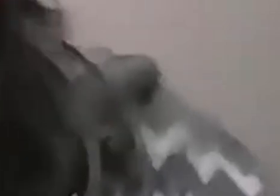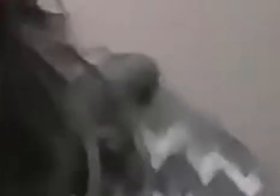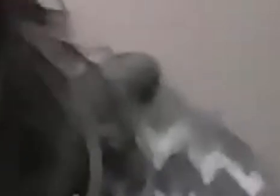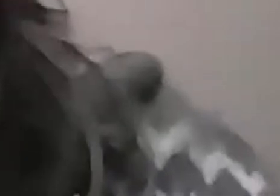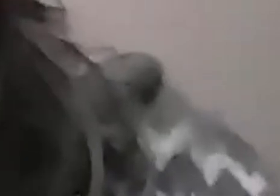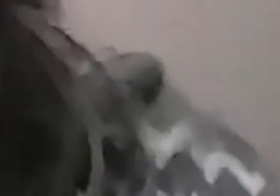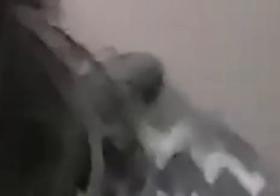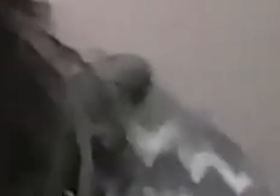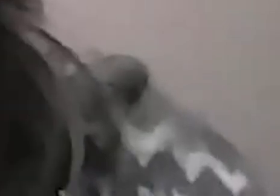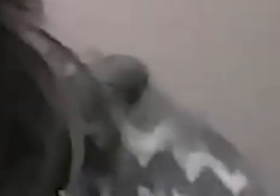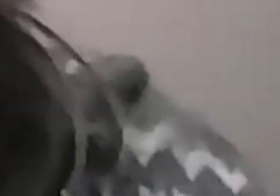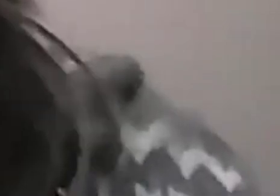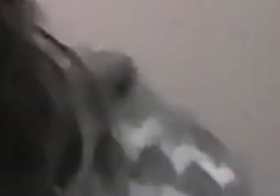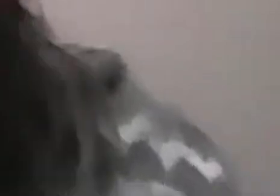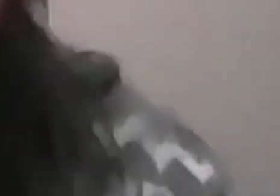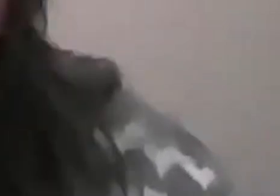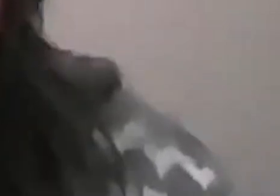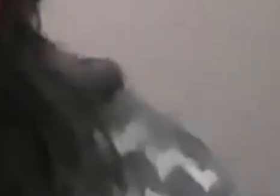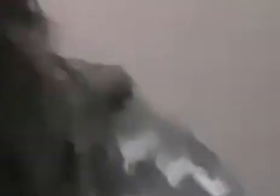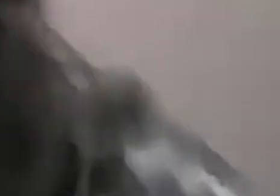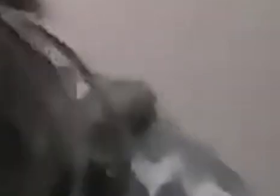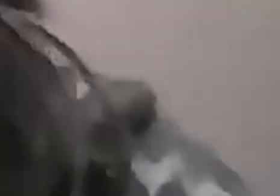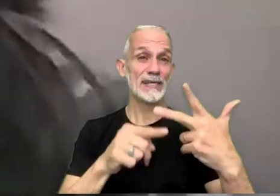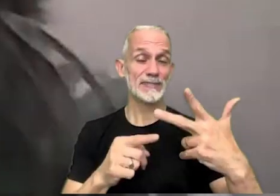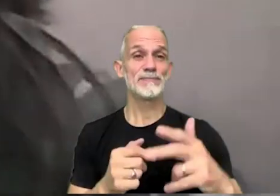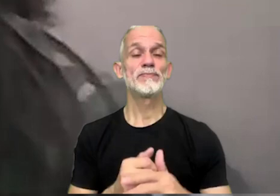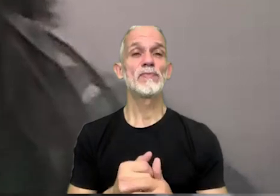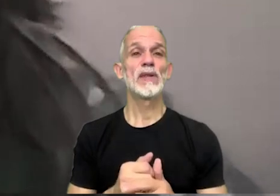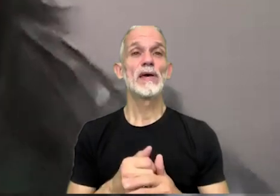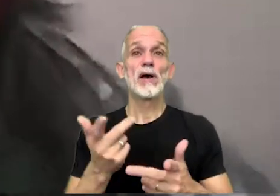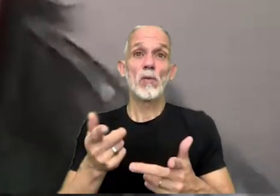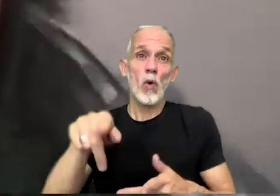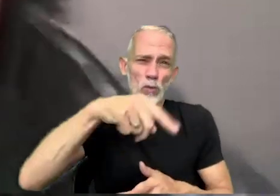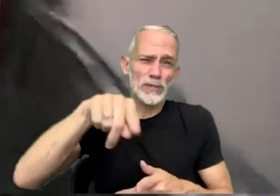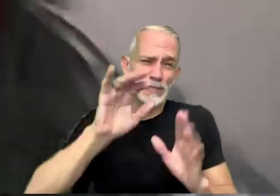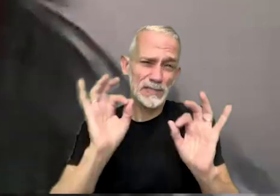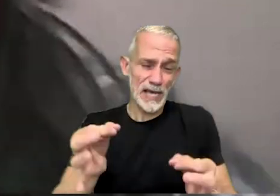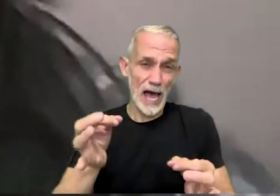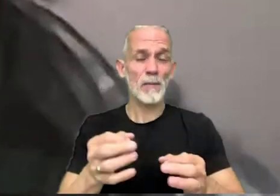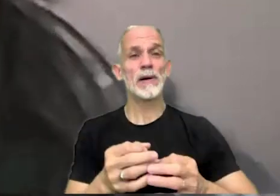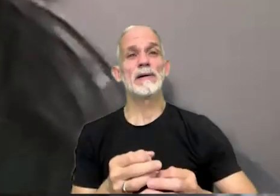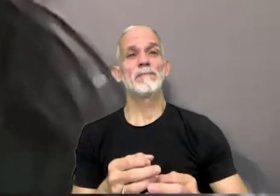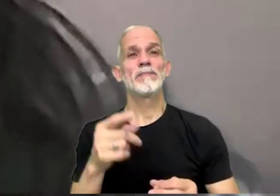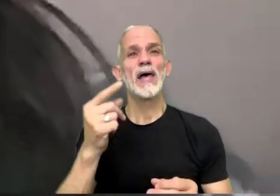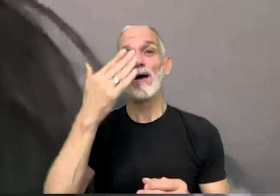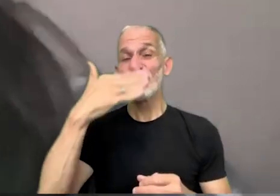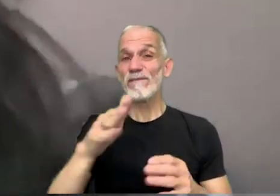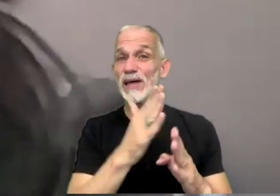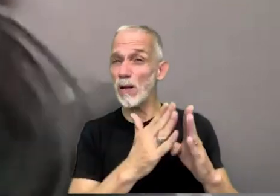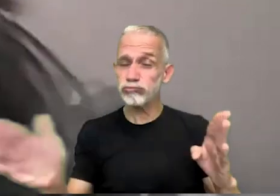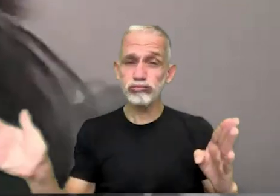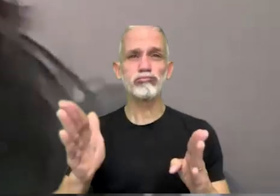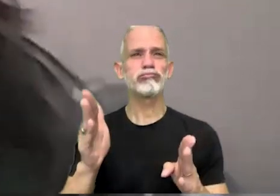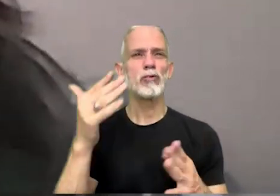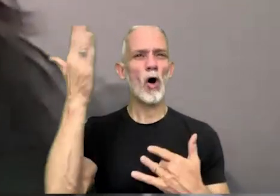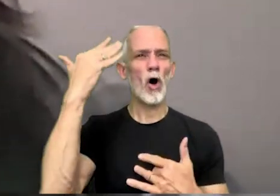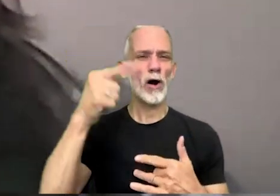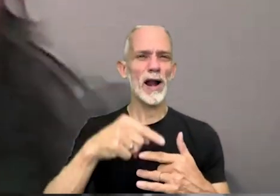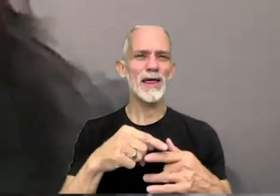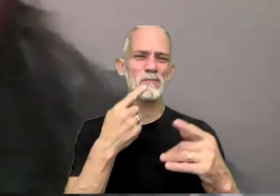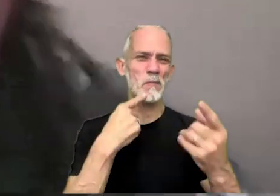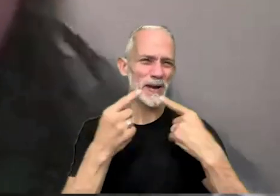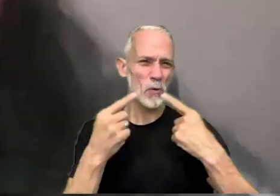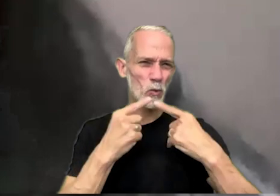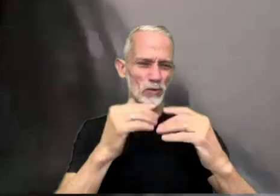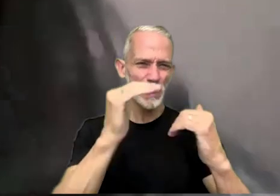hipoacústicos, contamos con los intérpretes de lenguajes de señas. Como muchos de ustedes saben, al finalizar la misma, vamos a ir leyendo